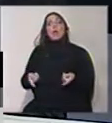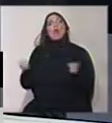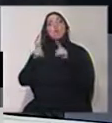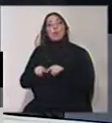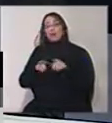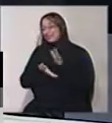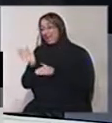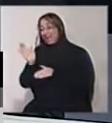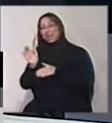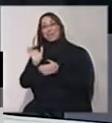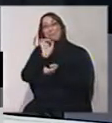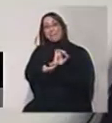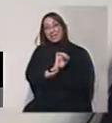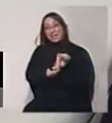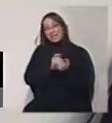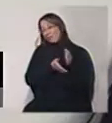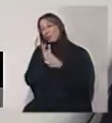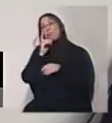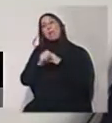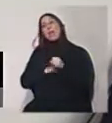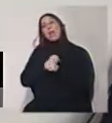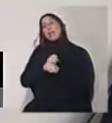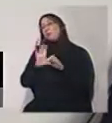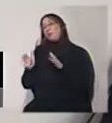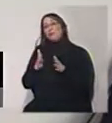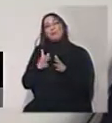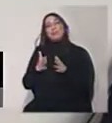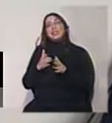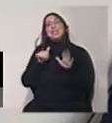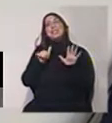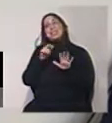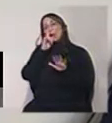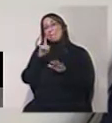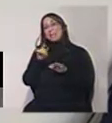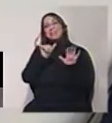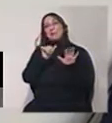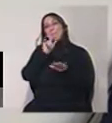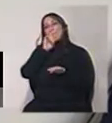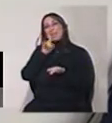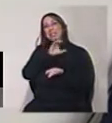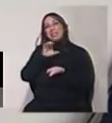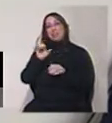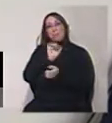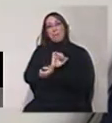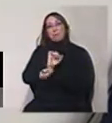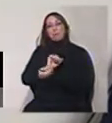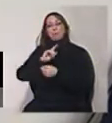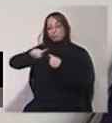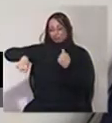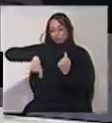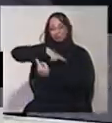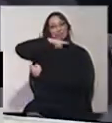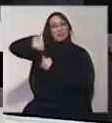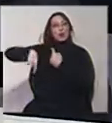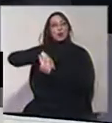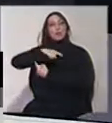Uh-huh. Egresan del sistema penitenciario por año aproximadamente entre 6.000 y 6.500 presos, porque hay una enorme rotación y renovación, por lo que